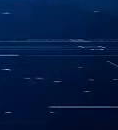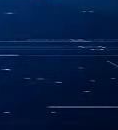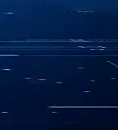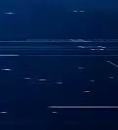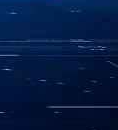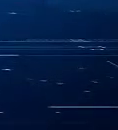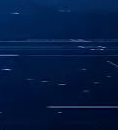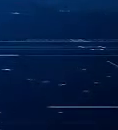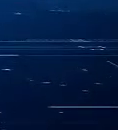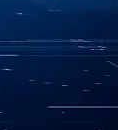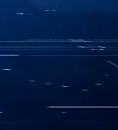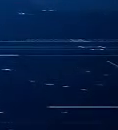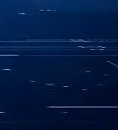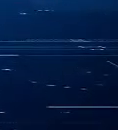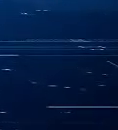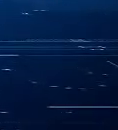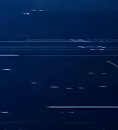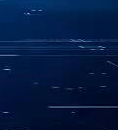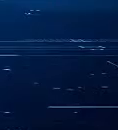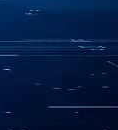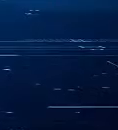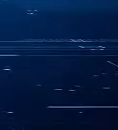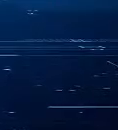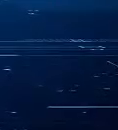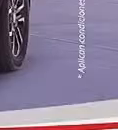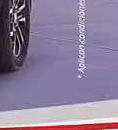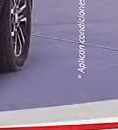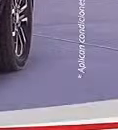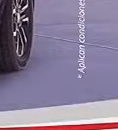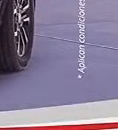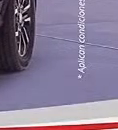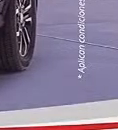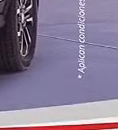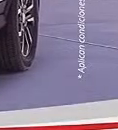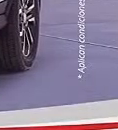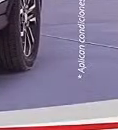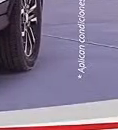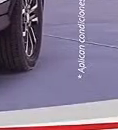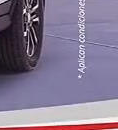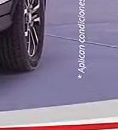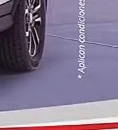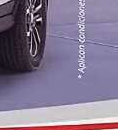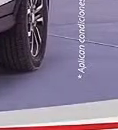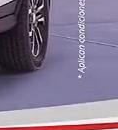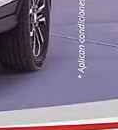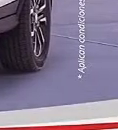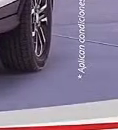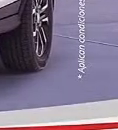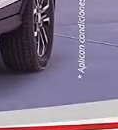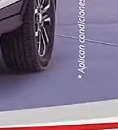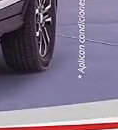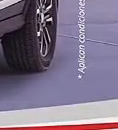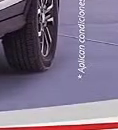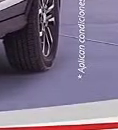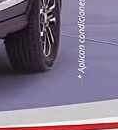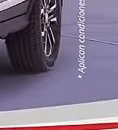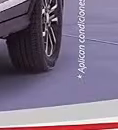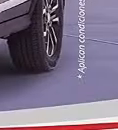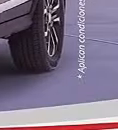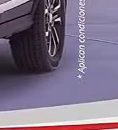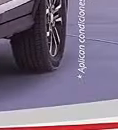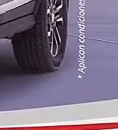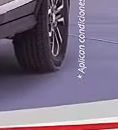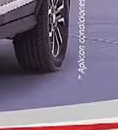Las noticias internacionales llegó gracias a Nuevo Dongfeng T5L. Disfruta la vida.